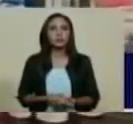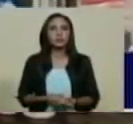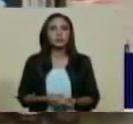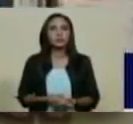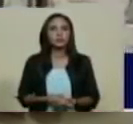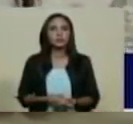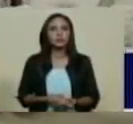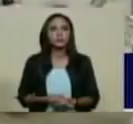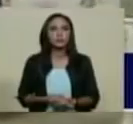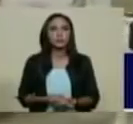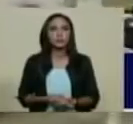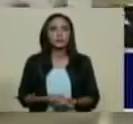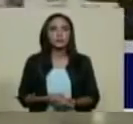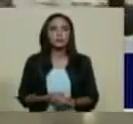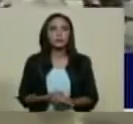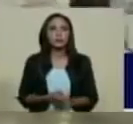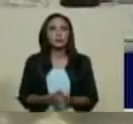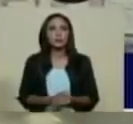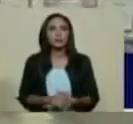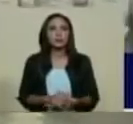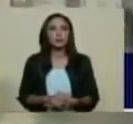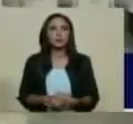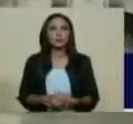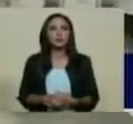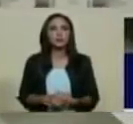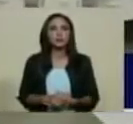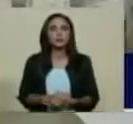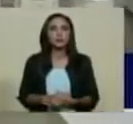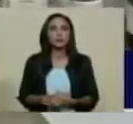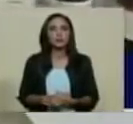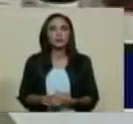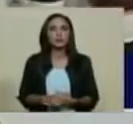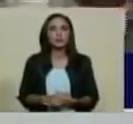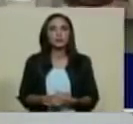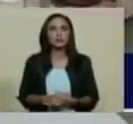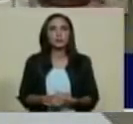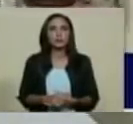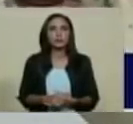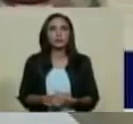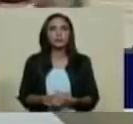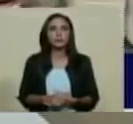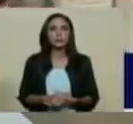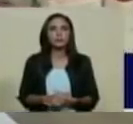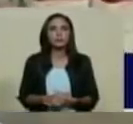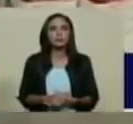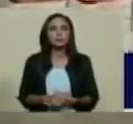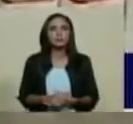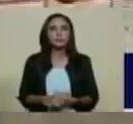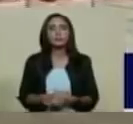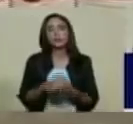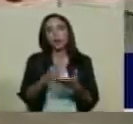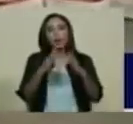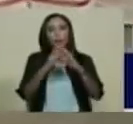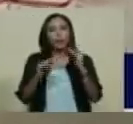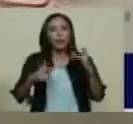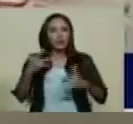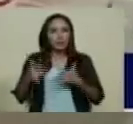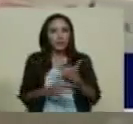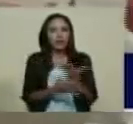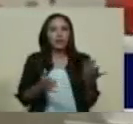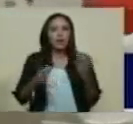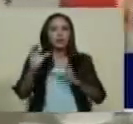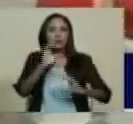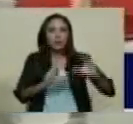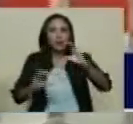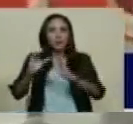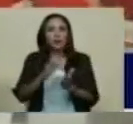nacional, aproximadamente en 2.200 espacios de talleres y laboratorios donde se desarrollan actividades